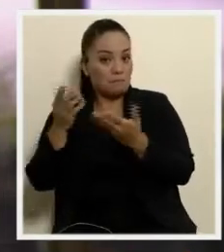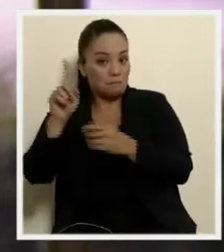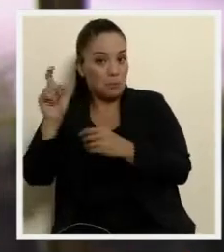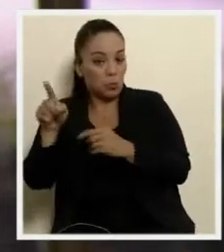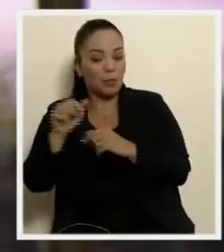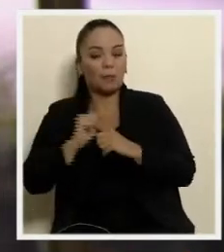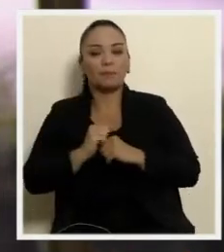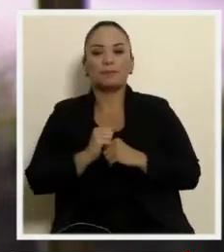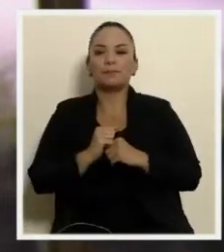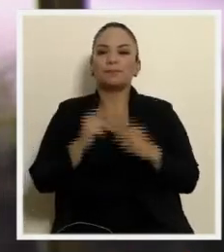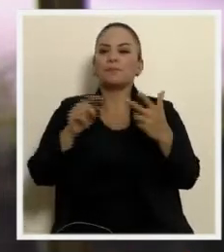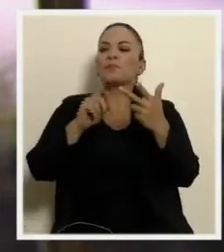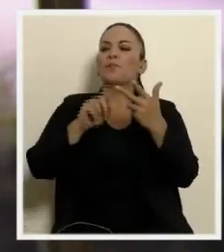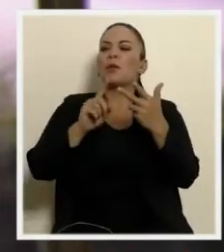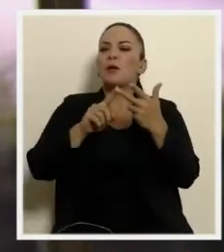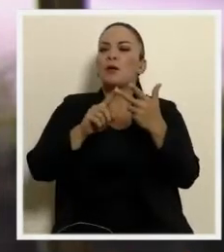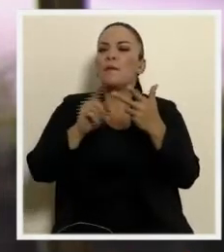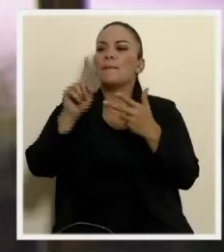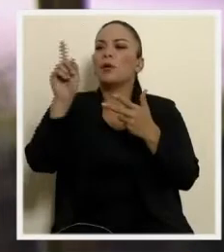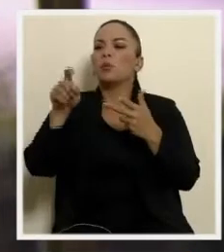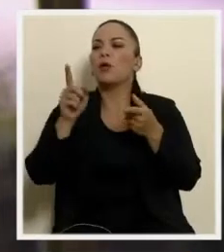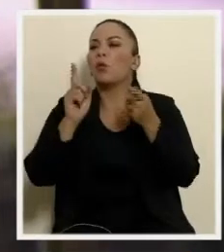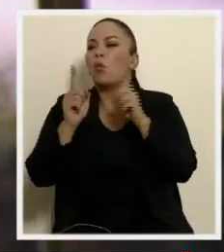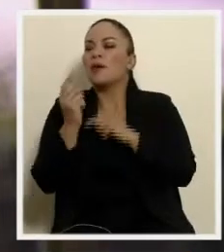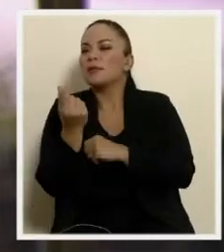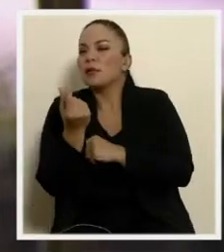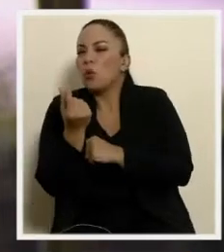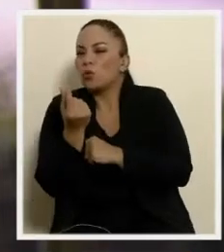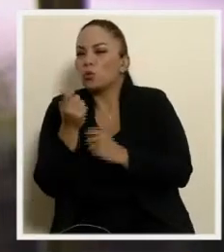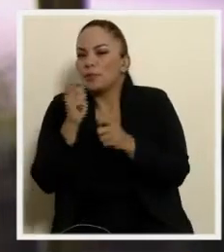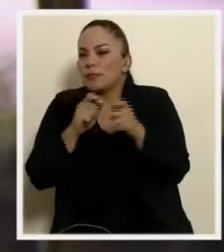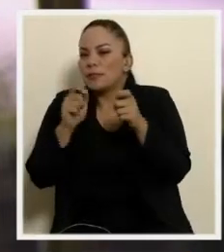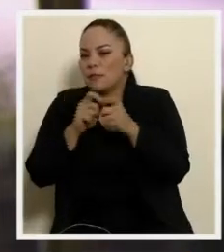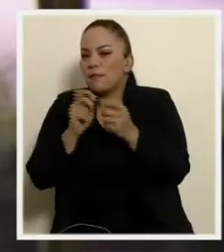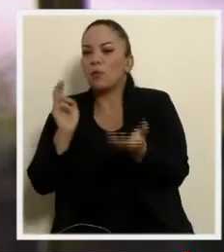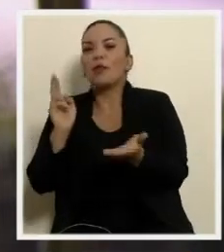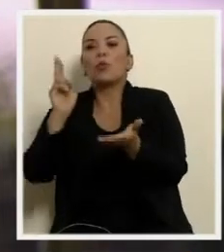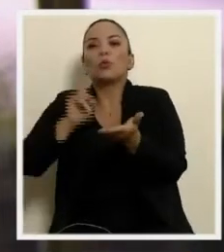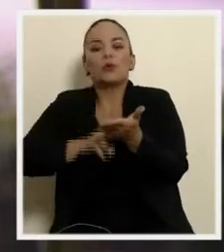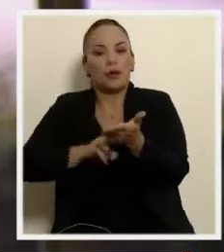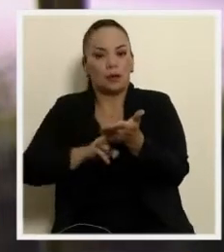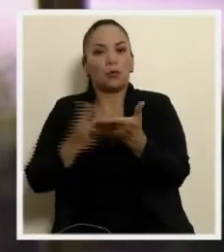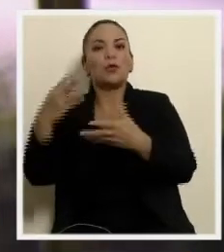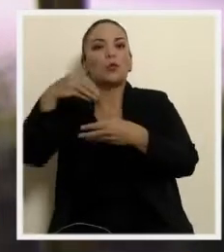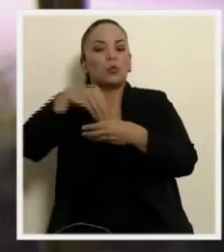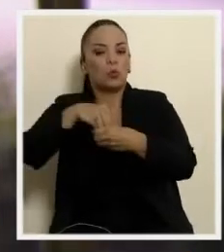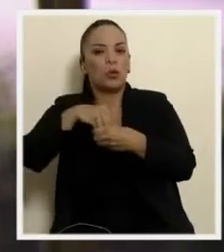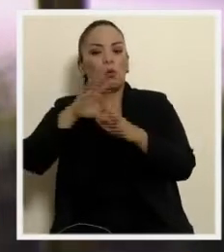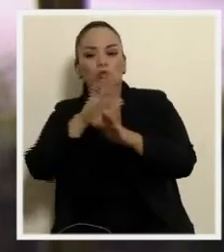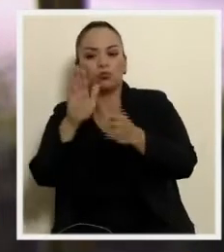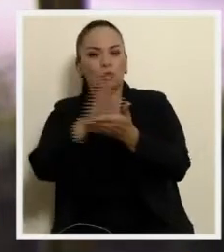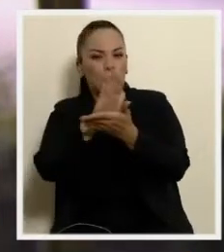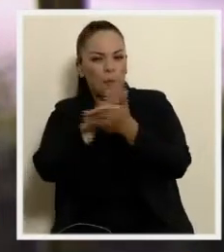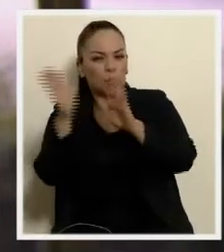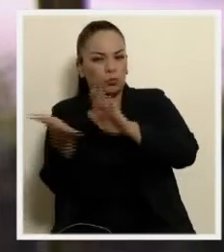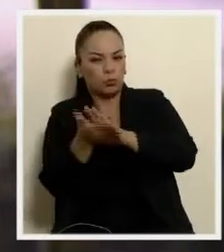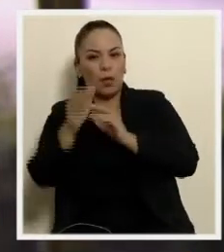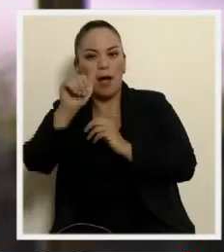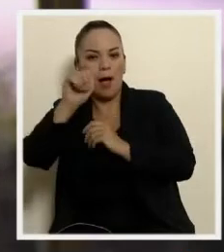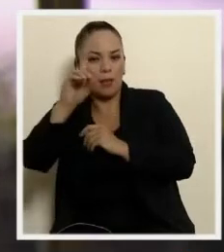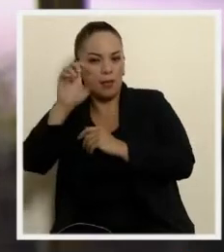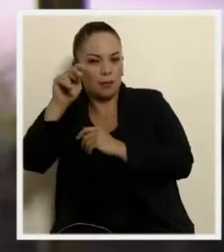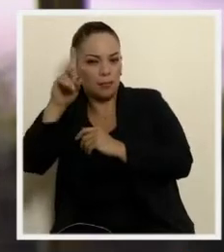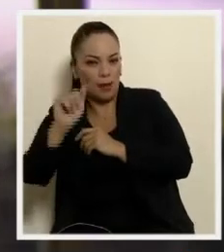Y quería saber cuál es el costo específico del contrato, incluida la adenda en